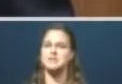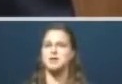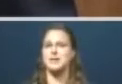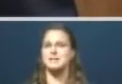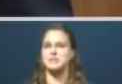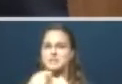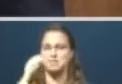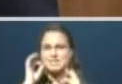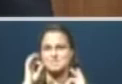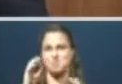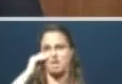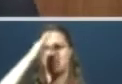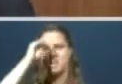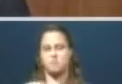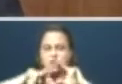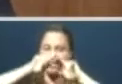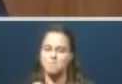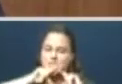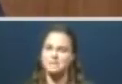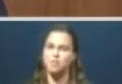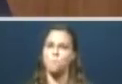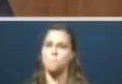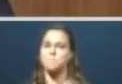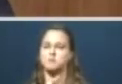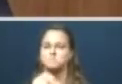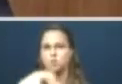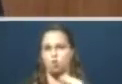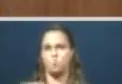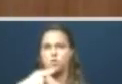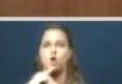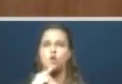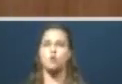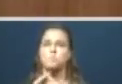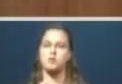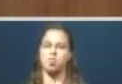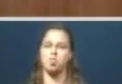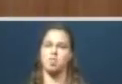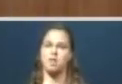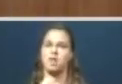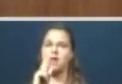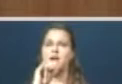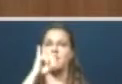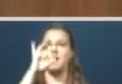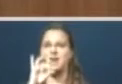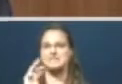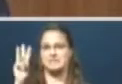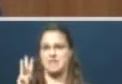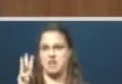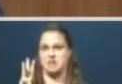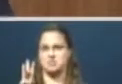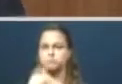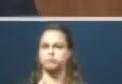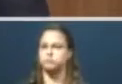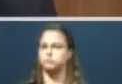inteligente en investigación e innovación conocida con el nombre risk 3 un